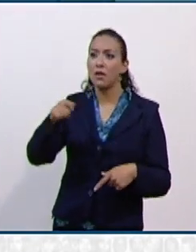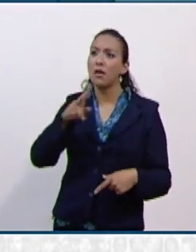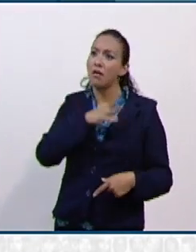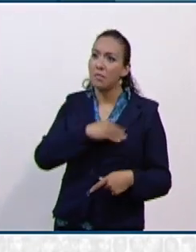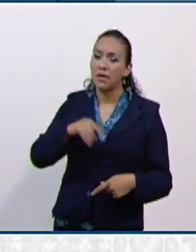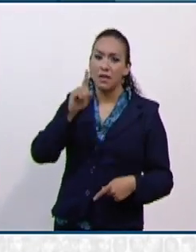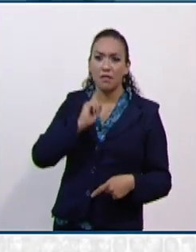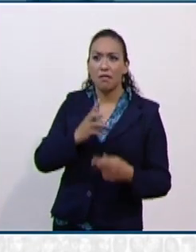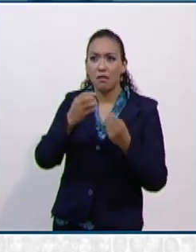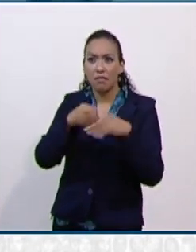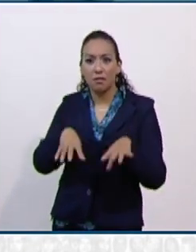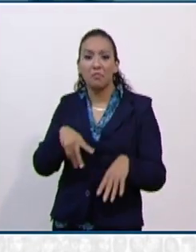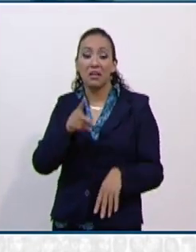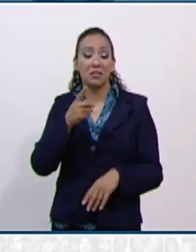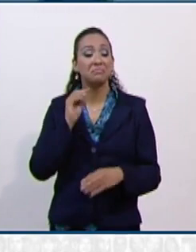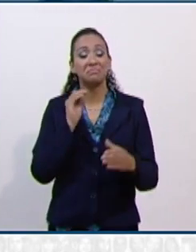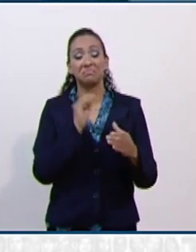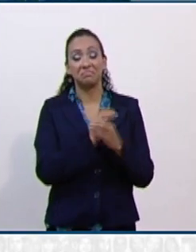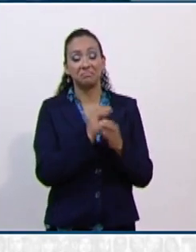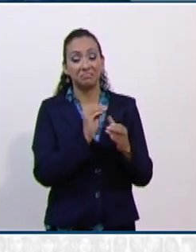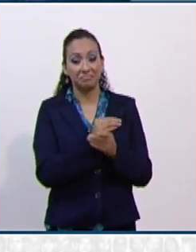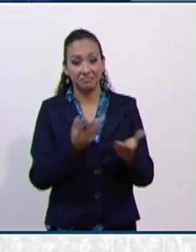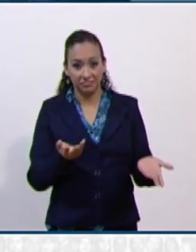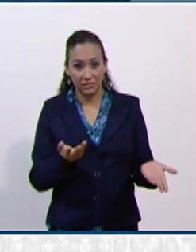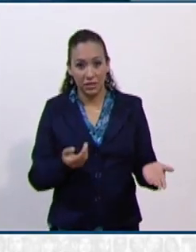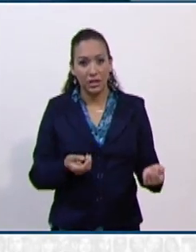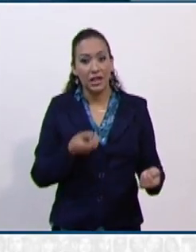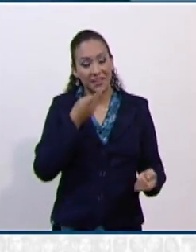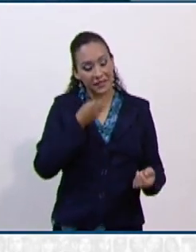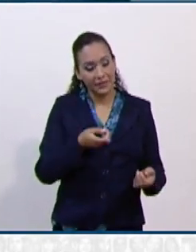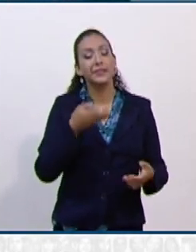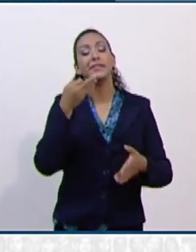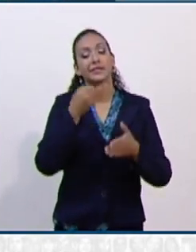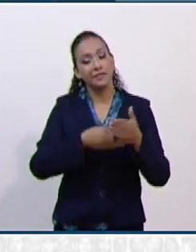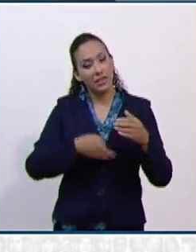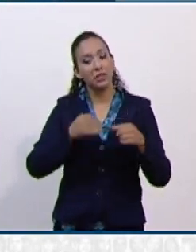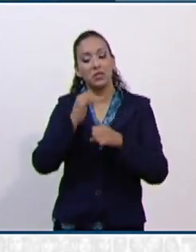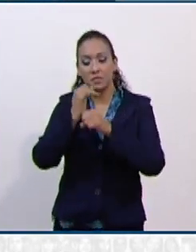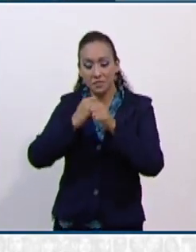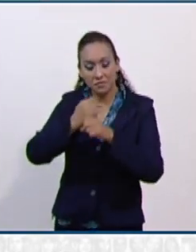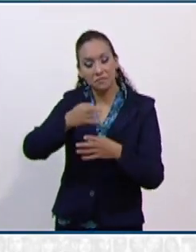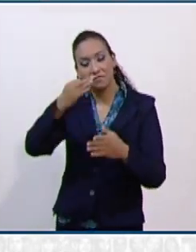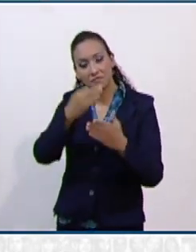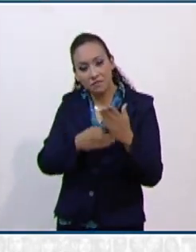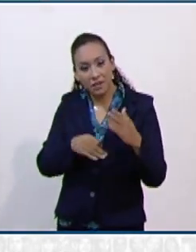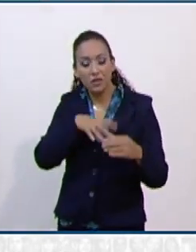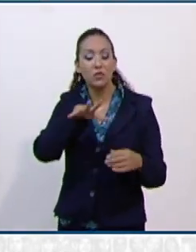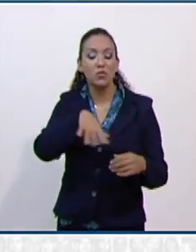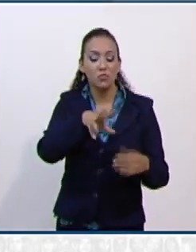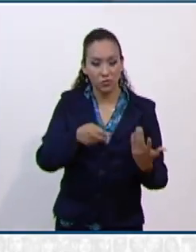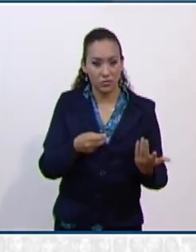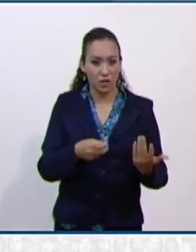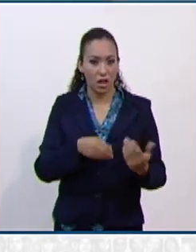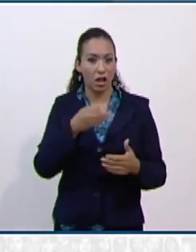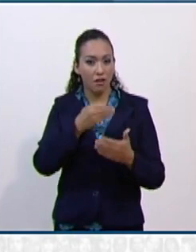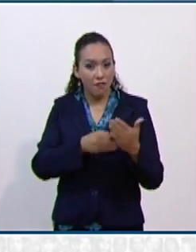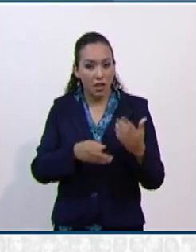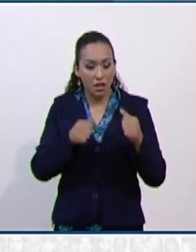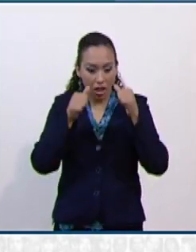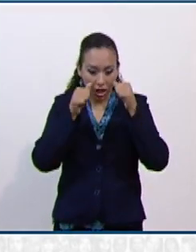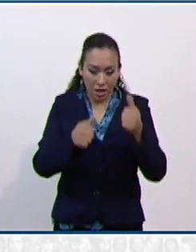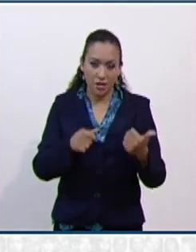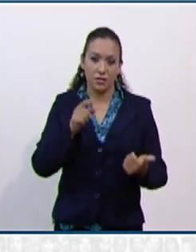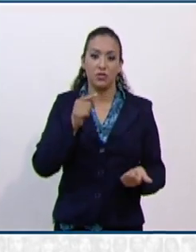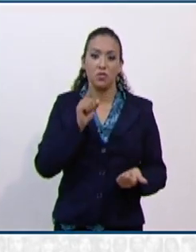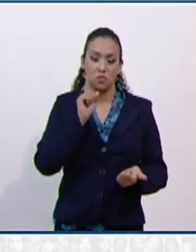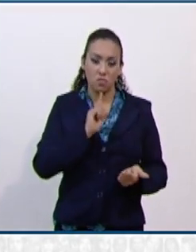por lo que señaló que hubo deficiencias en las acciones de búsqueda, falta de planificación y de análisis del contexto y género de la víctima,